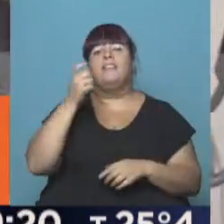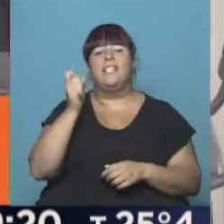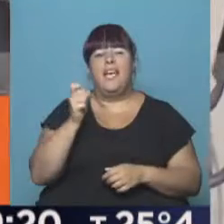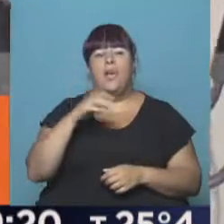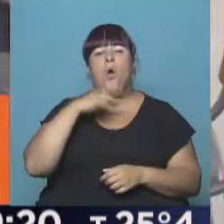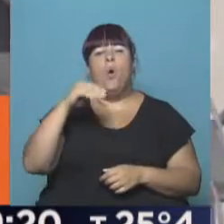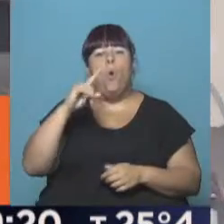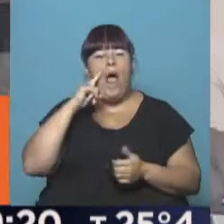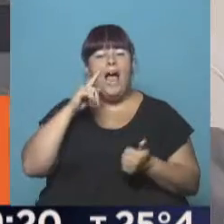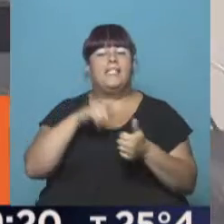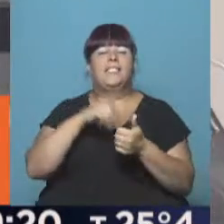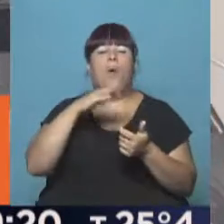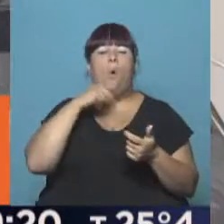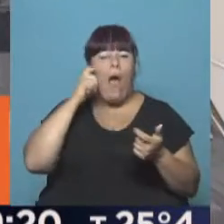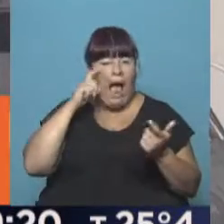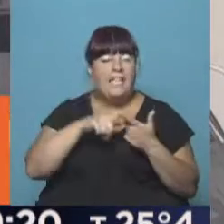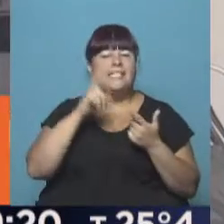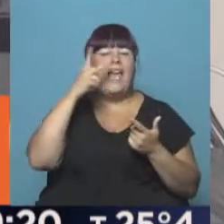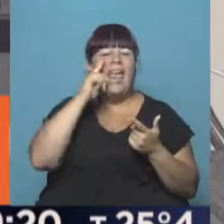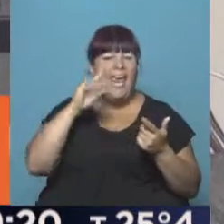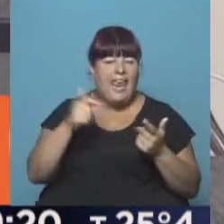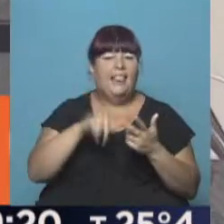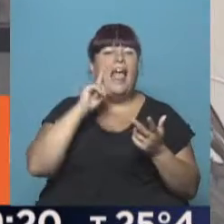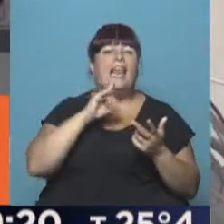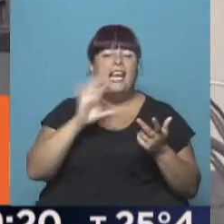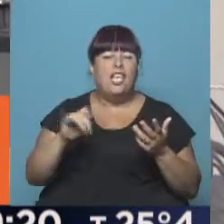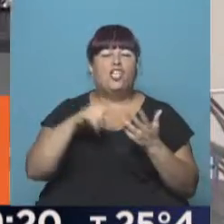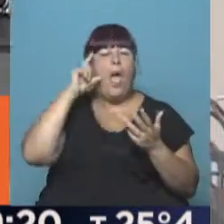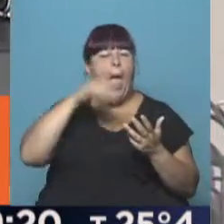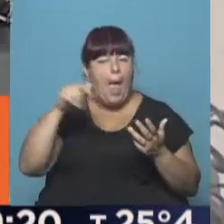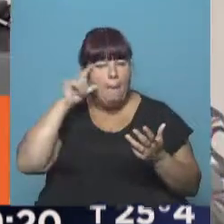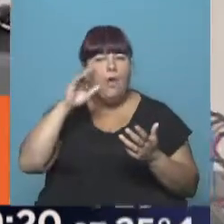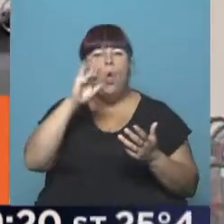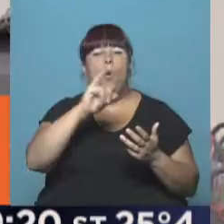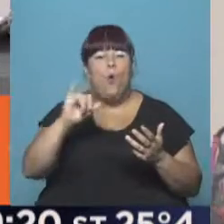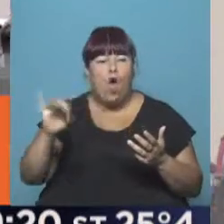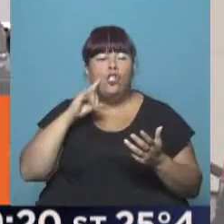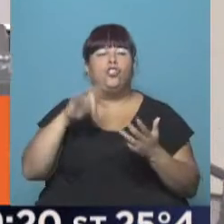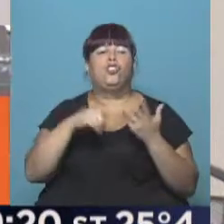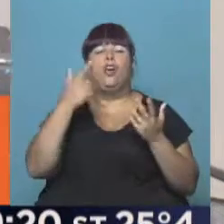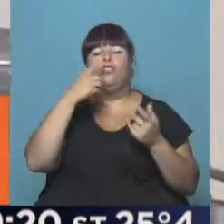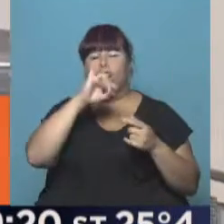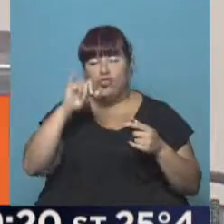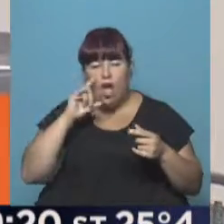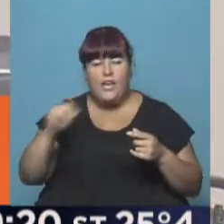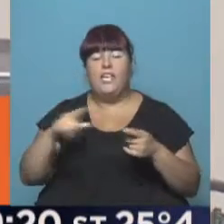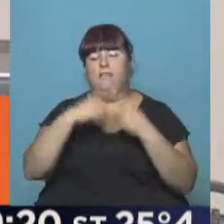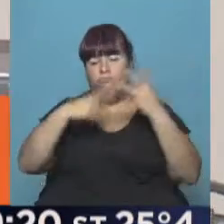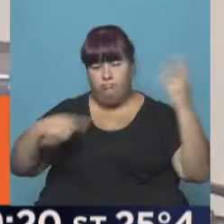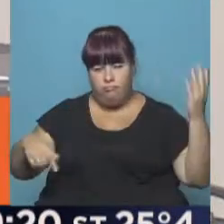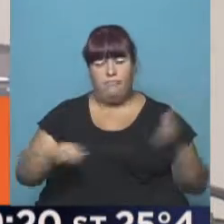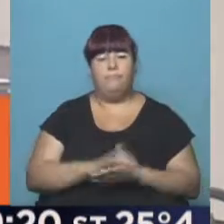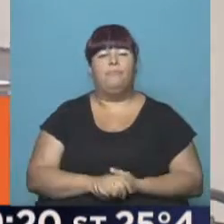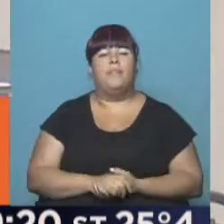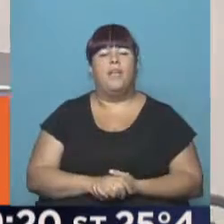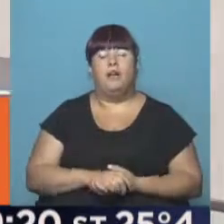que Juanchi Baleirón, Juanse, Hilda Lizarazu, Lito Vitale, M, Zeta Bosio, El Zorrito, Antonio Viravent, Frankie Landone e Iván